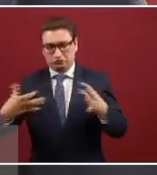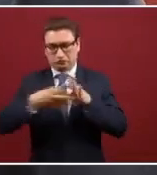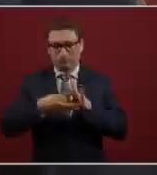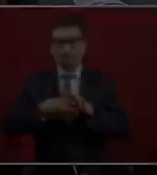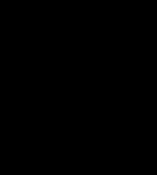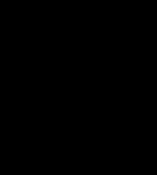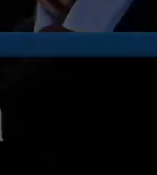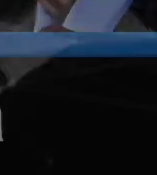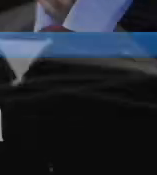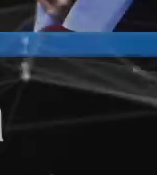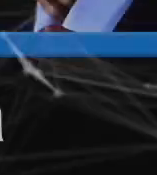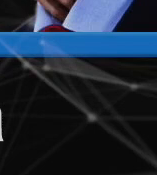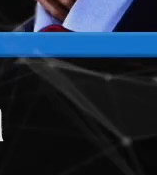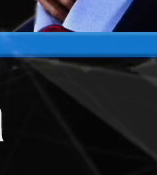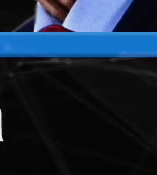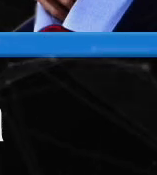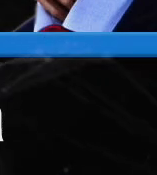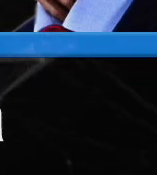mañana.